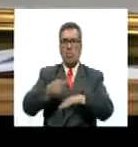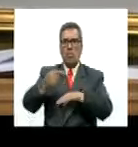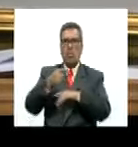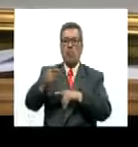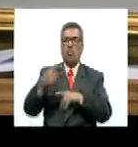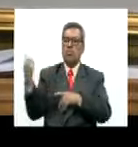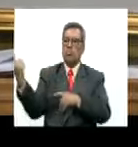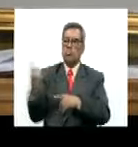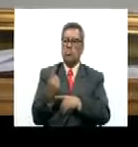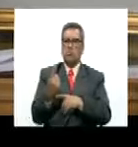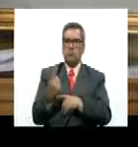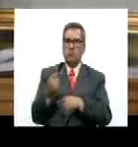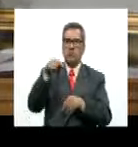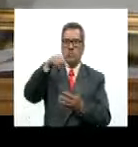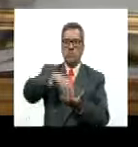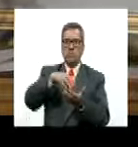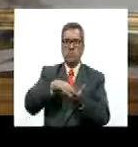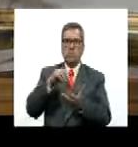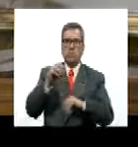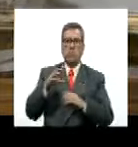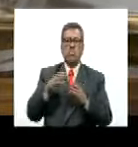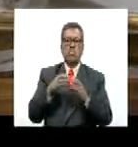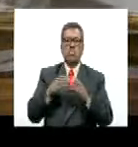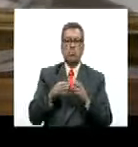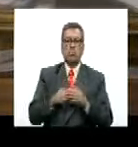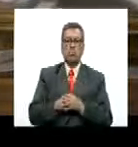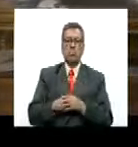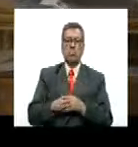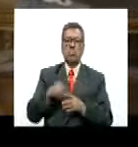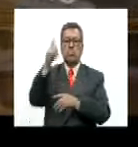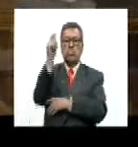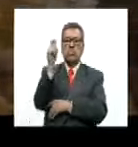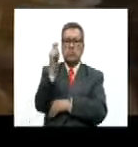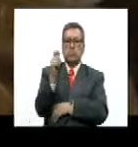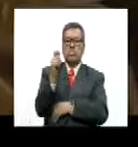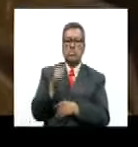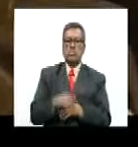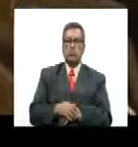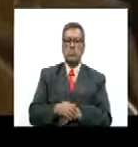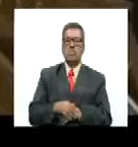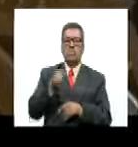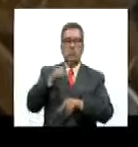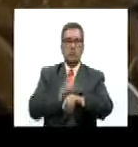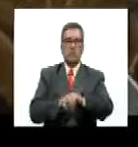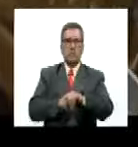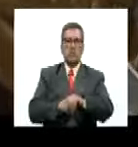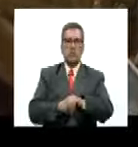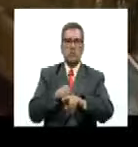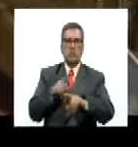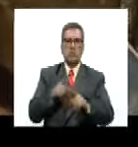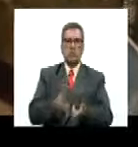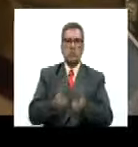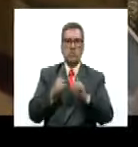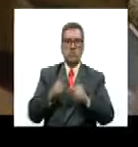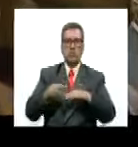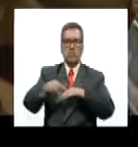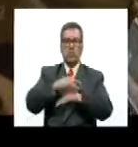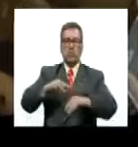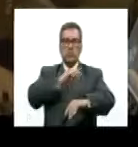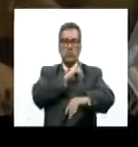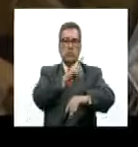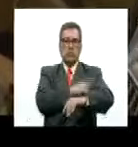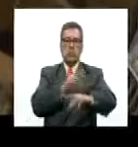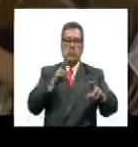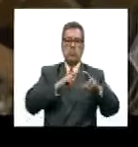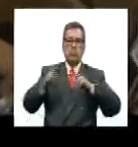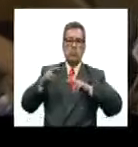y traer al hemiciclo de sesiones a el diputado en estos momentos en situación de permiso y ministro del Poder Popular